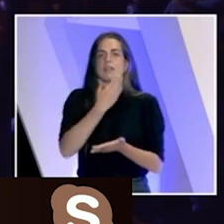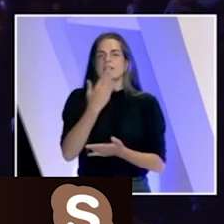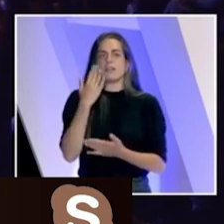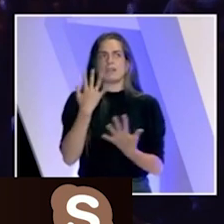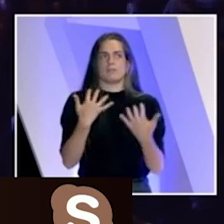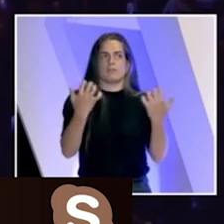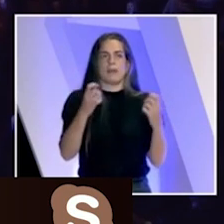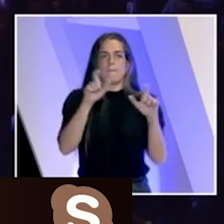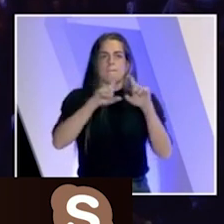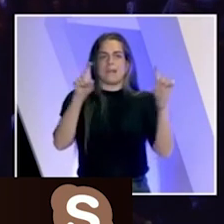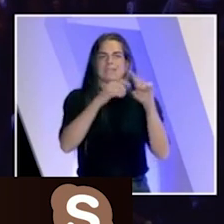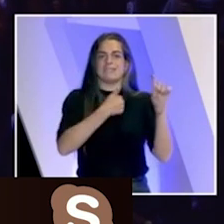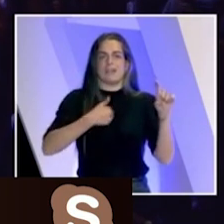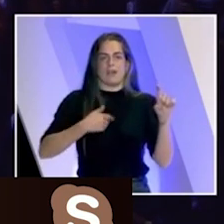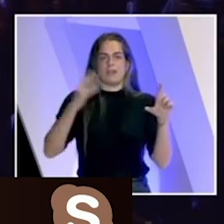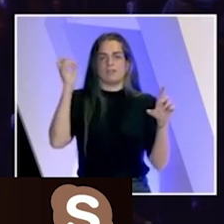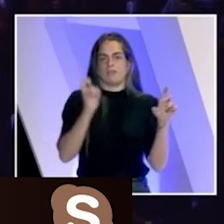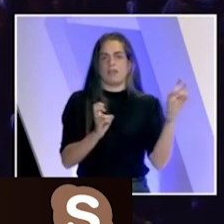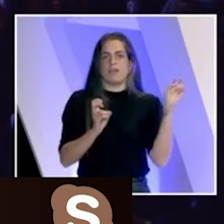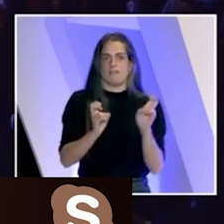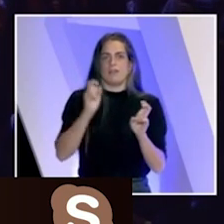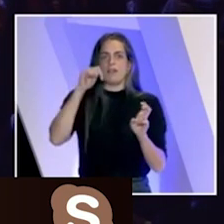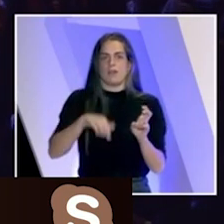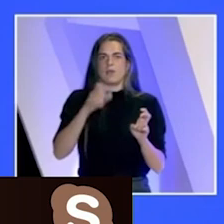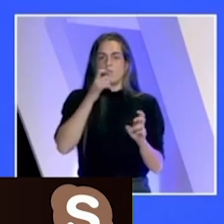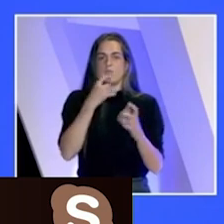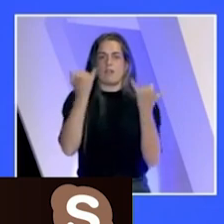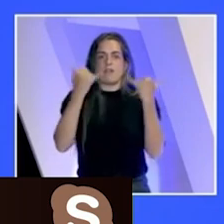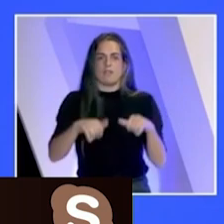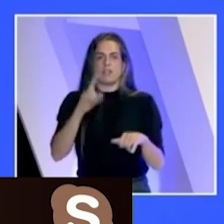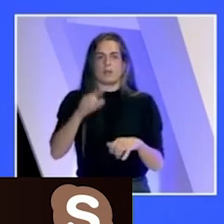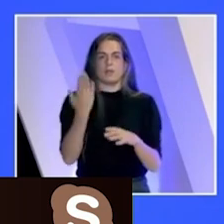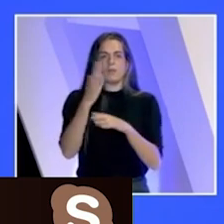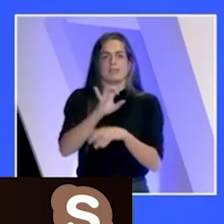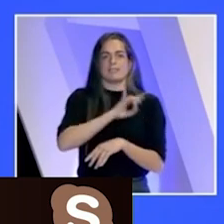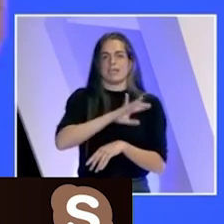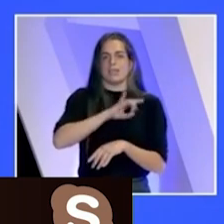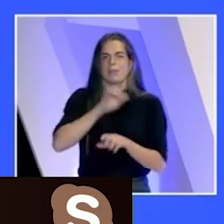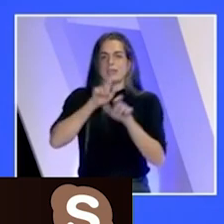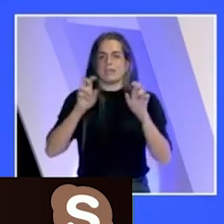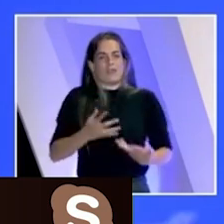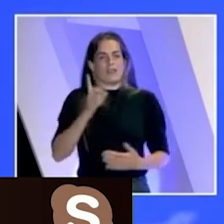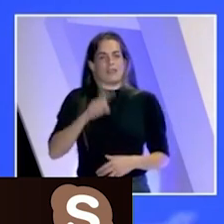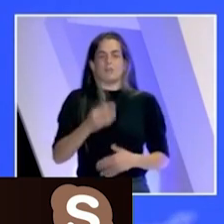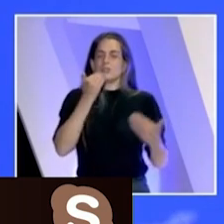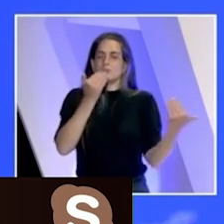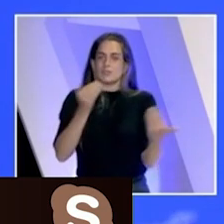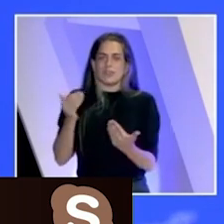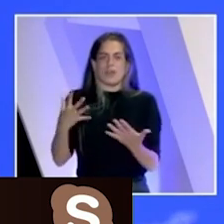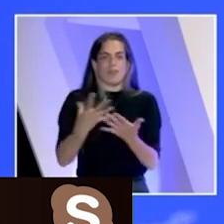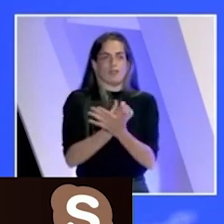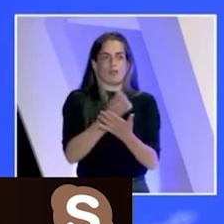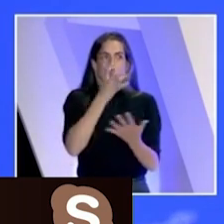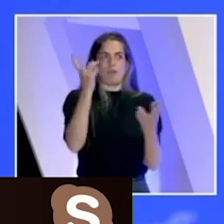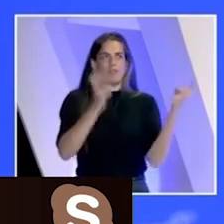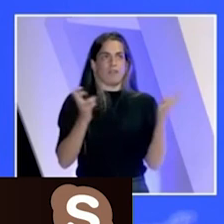el señor Sánchez no cuenta con personas aptas, probas y que tengan por lo menos probidad mental para dirigir un